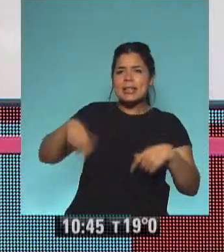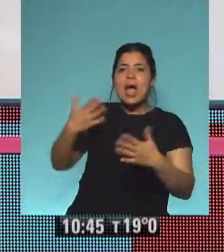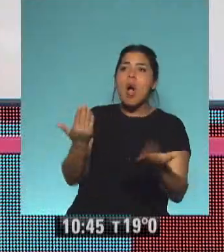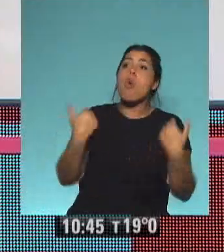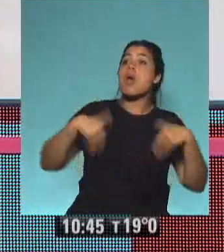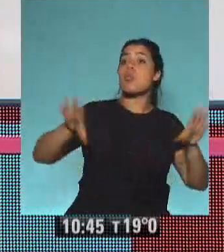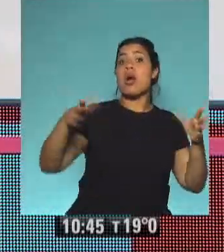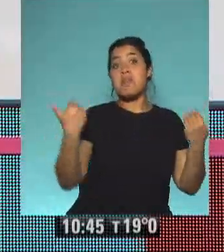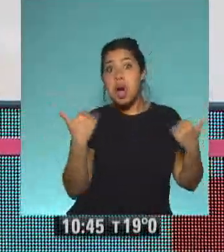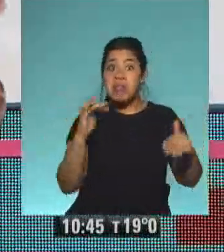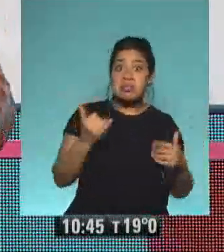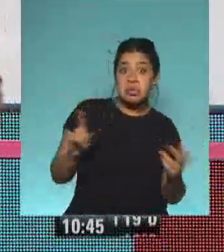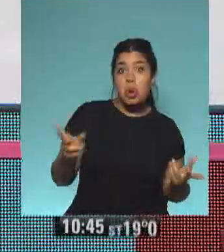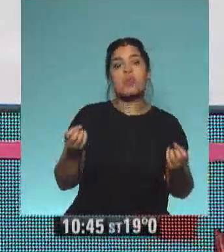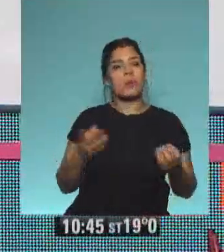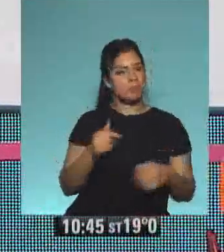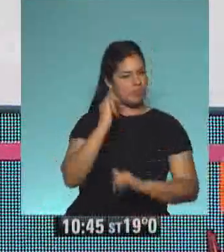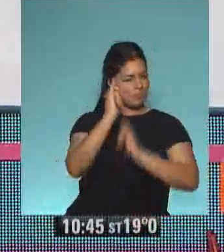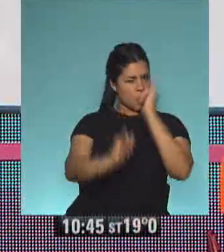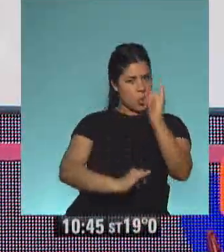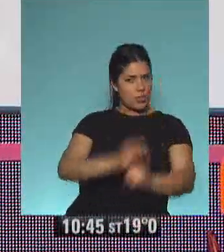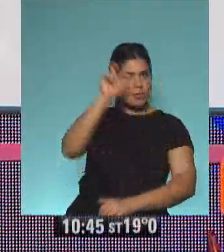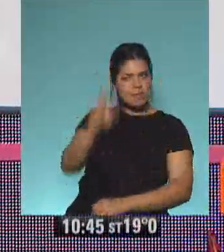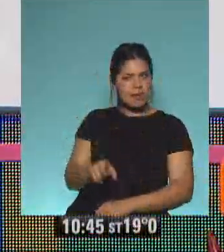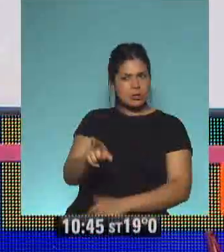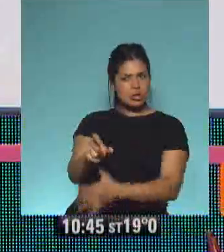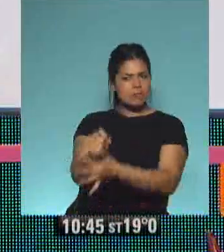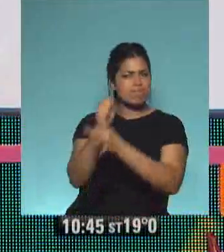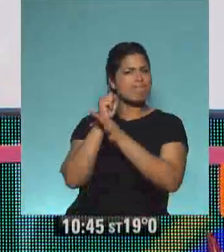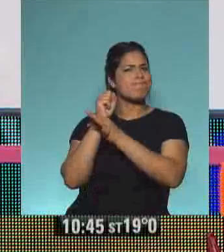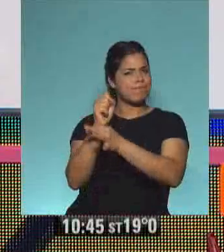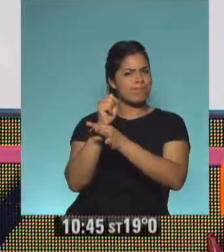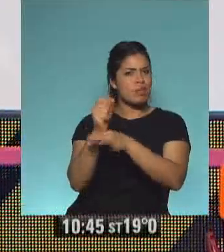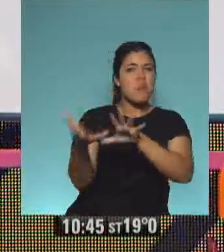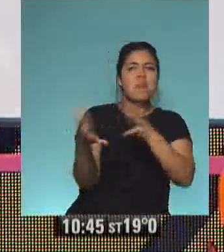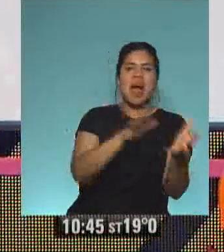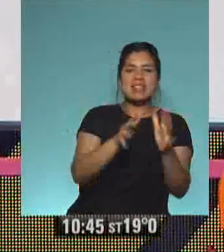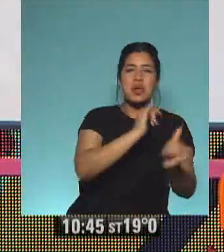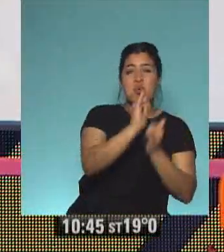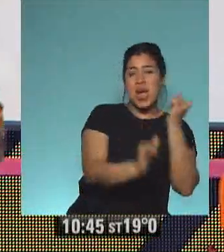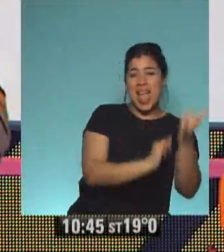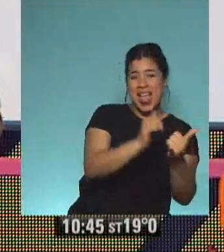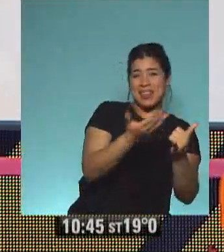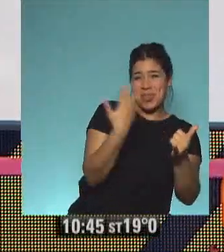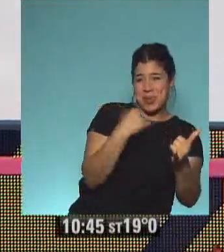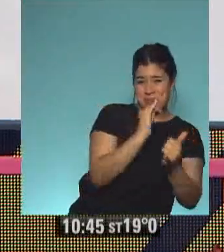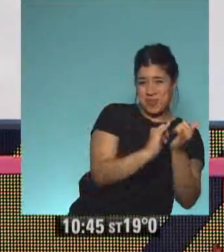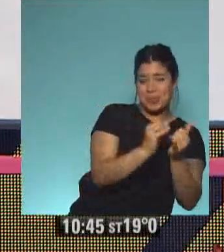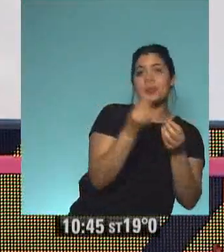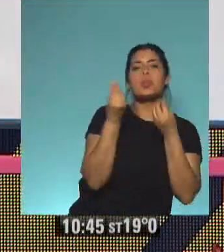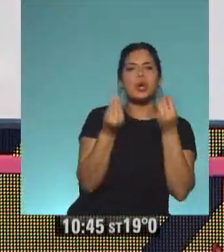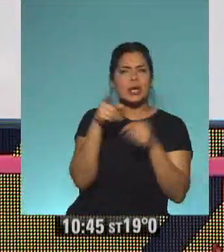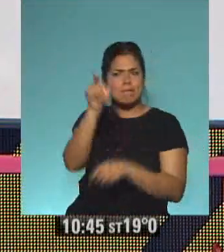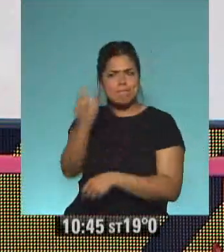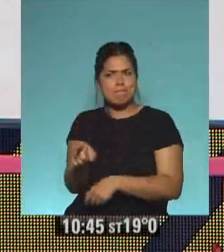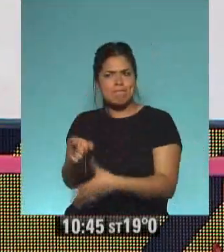eso de un personaje histórico. Les conté que se parecía un poquito a Pájaro Amarillo. Ah, cierto, dijiste. Sí, porque era un gran inventor.